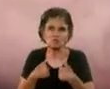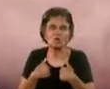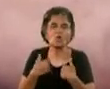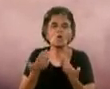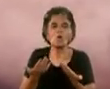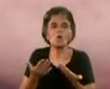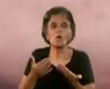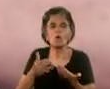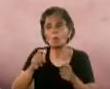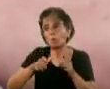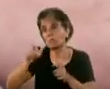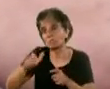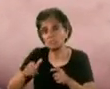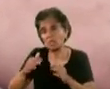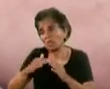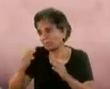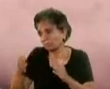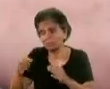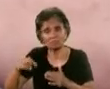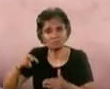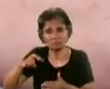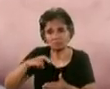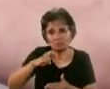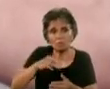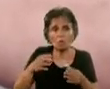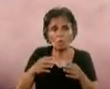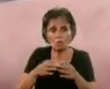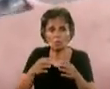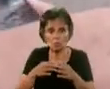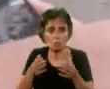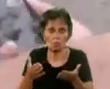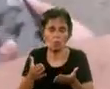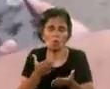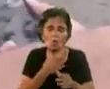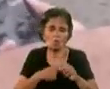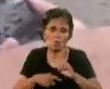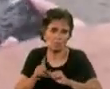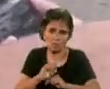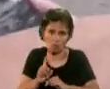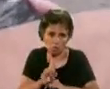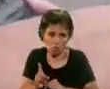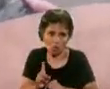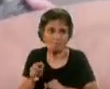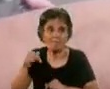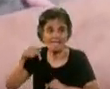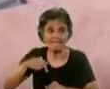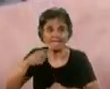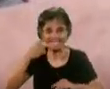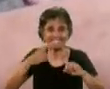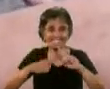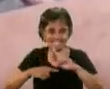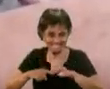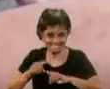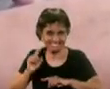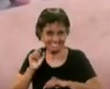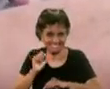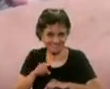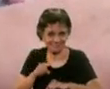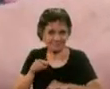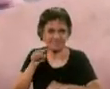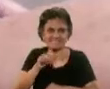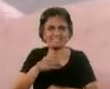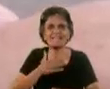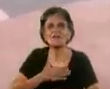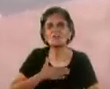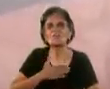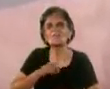o como vecino de a pie o con nuestra ONG, y en este caso verme, acá como intendente de ellas, ¿no? Entonces está contenta de...